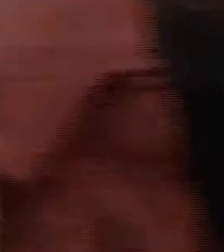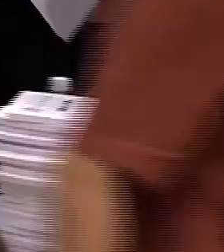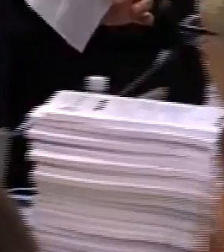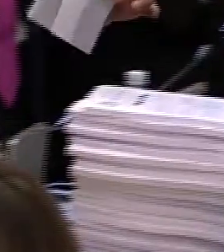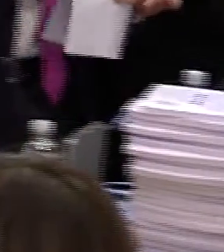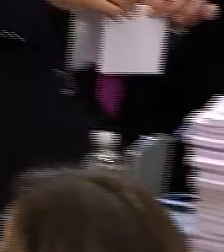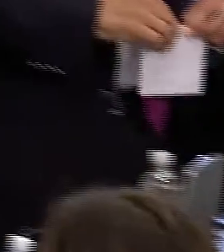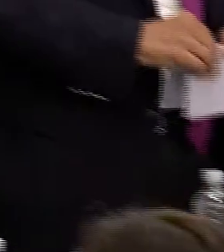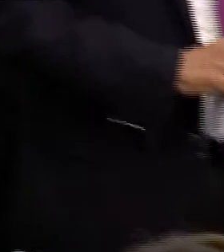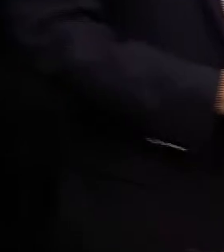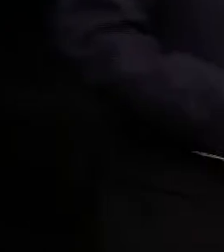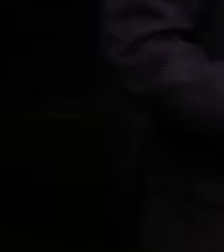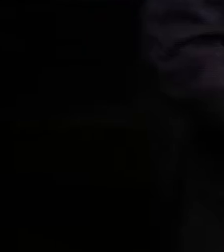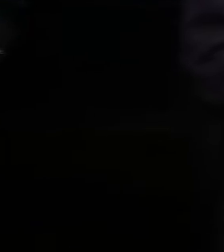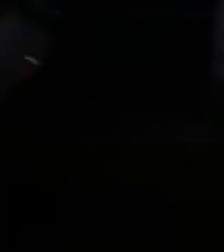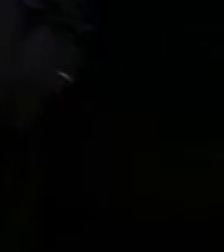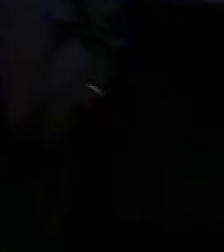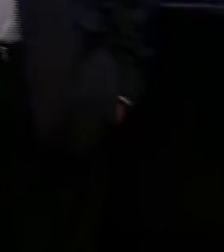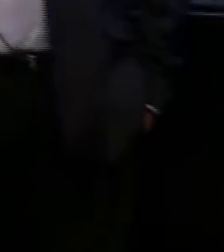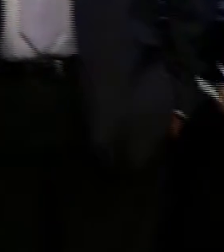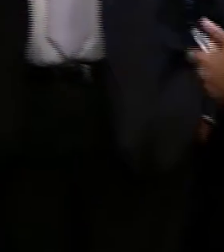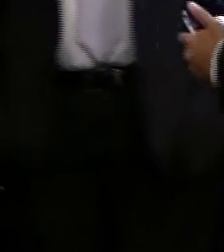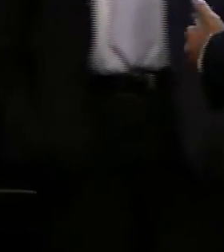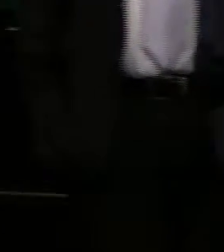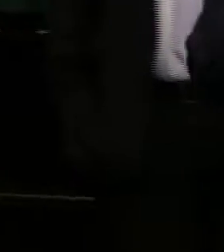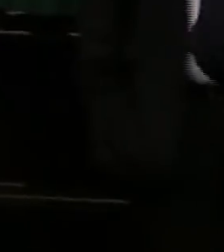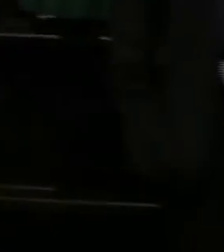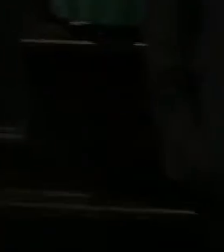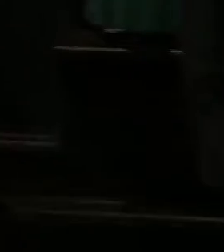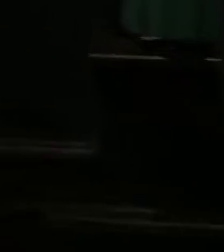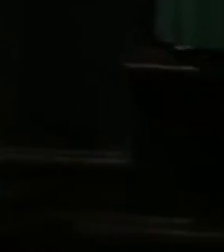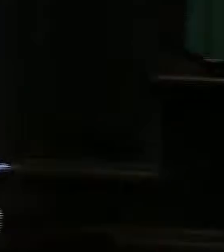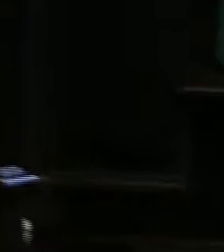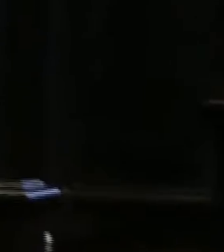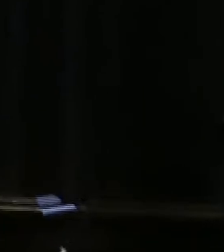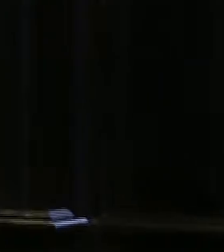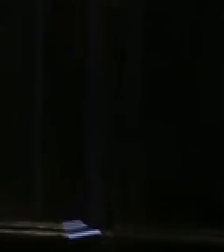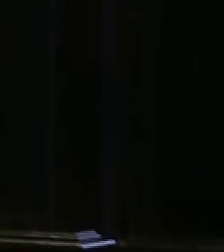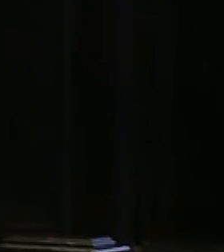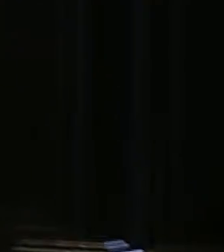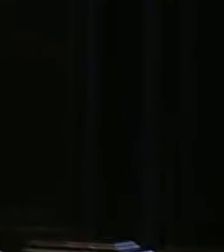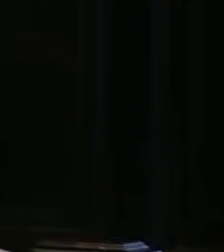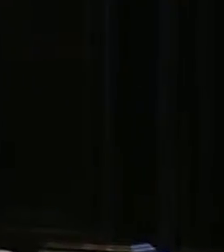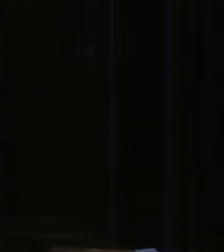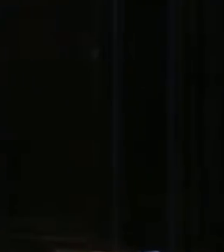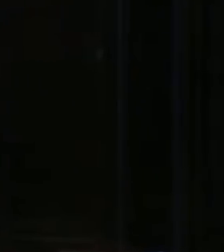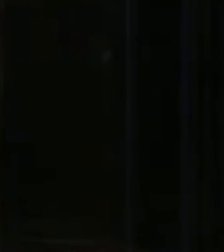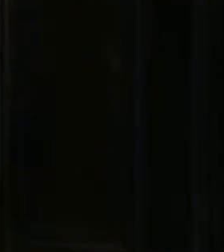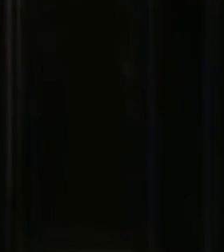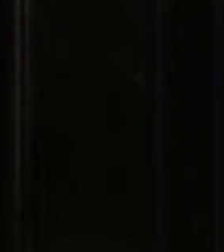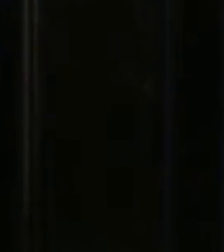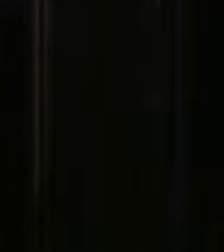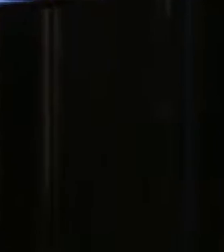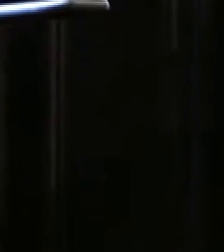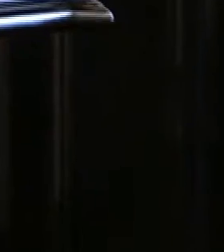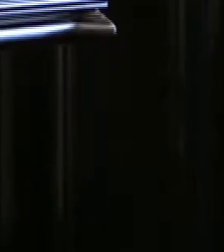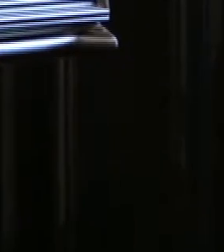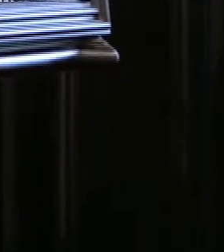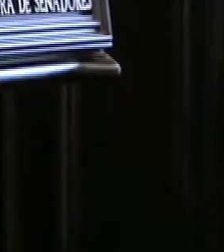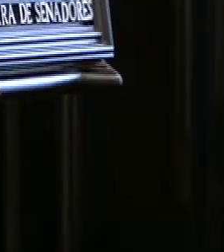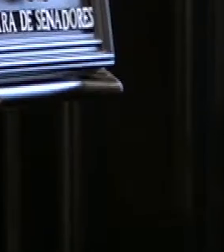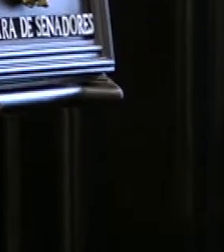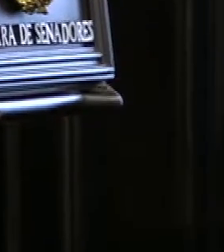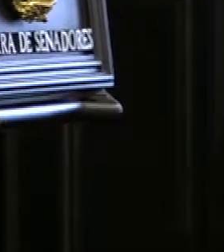que modifican el proyecto de decreto hasta por 10 minutos y que suscriben las constituyentes Nelly